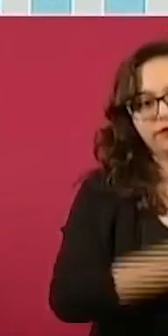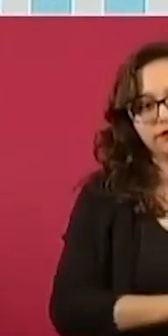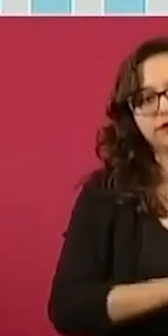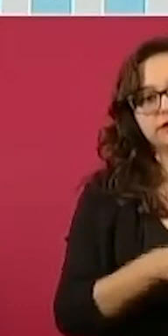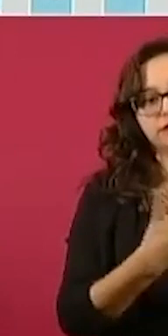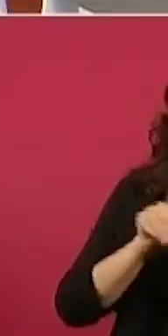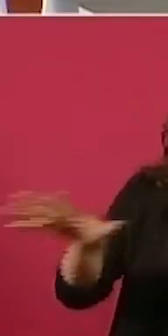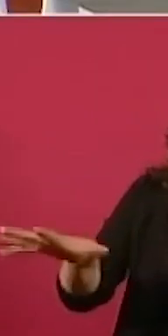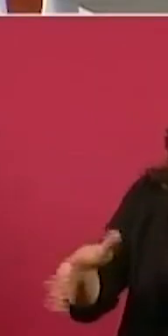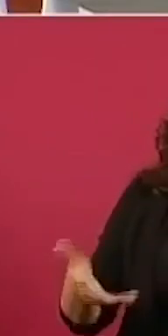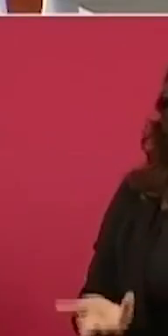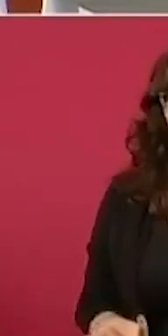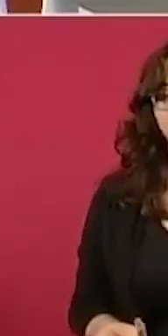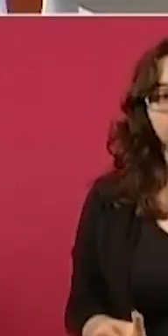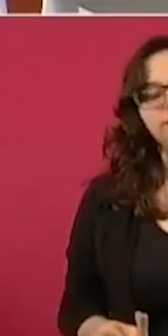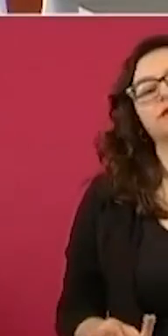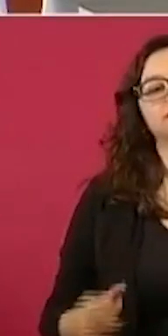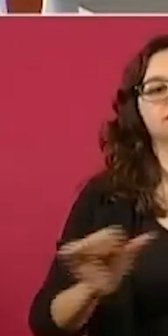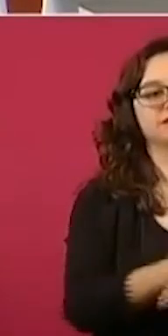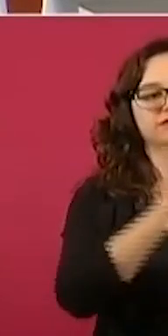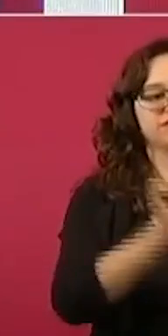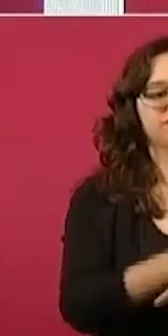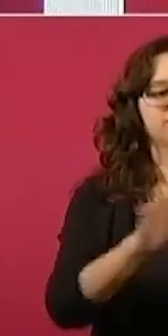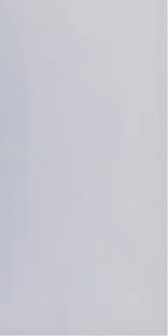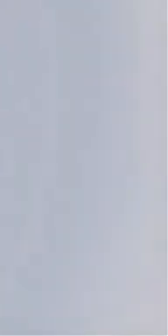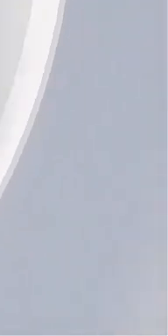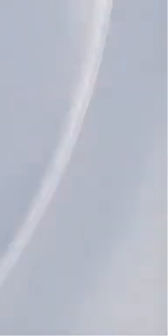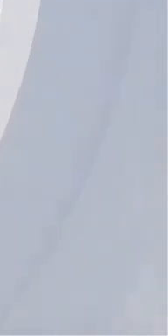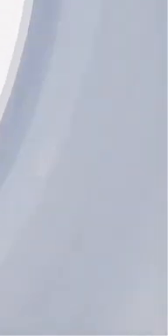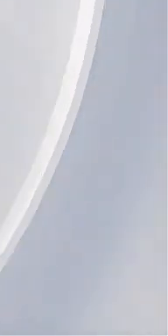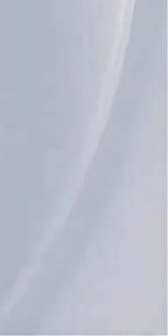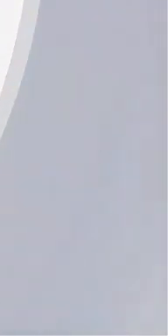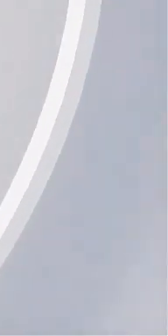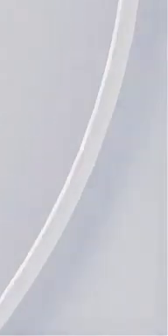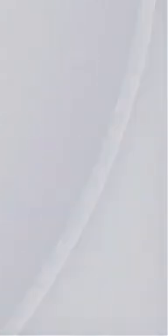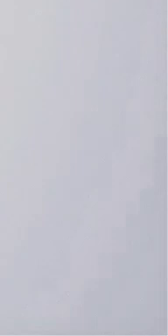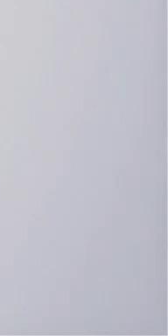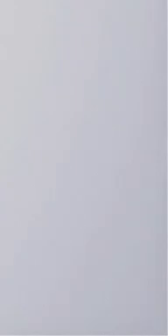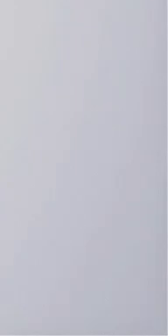también propaganda. Quema de vehículos, quema de Oxxos.